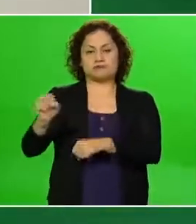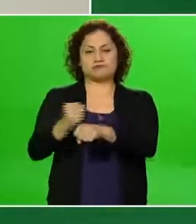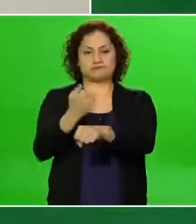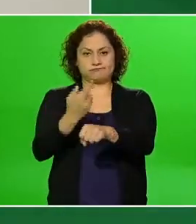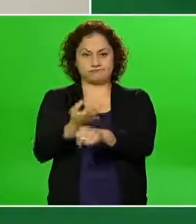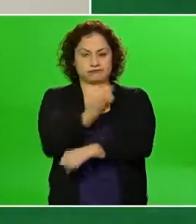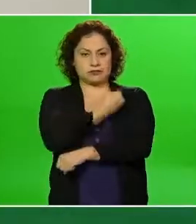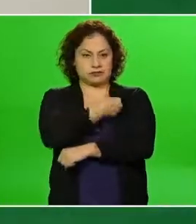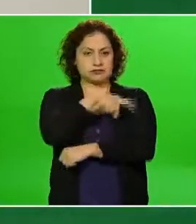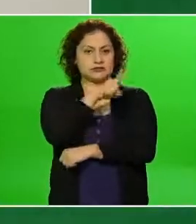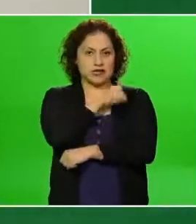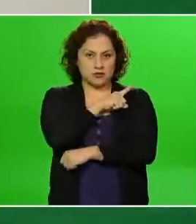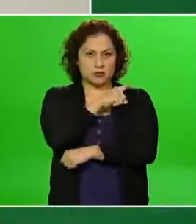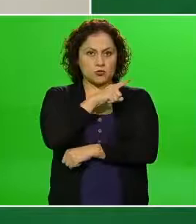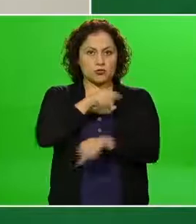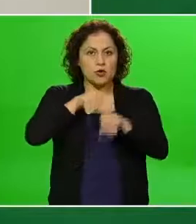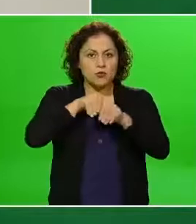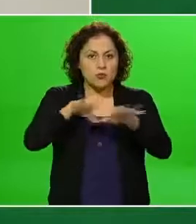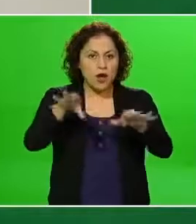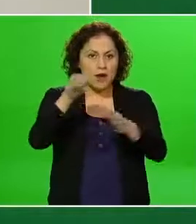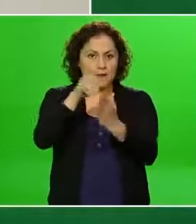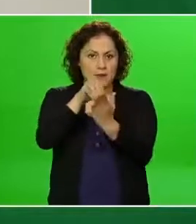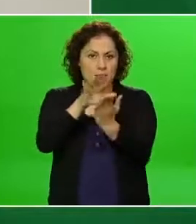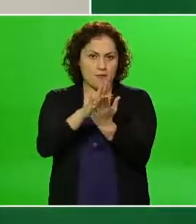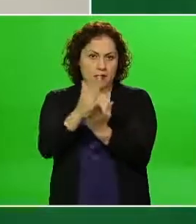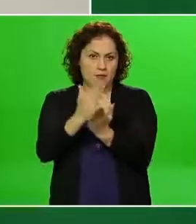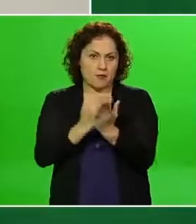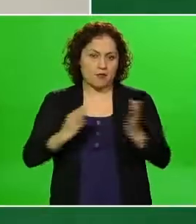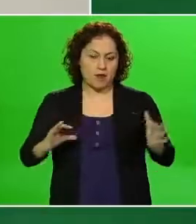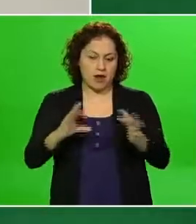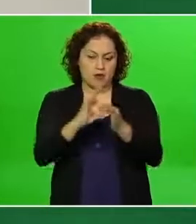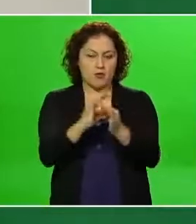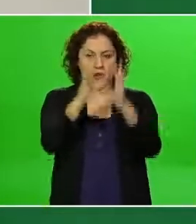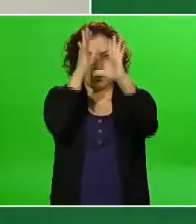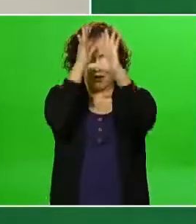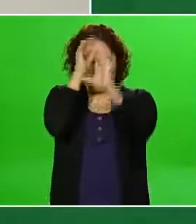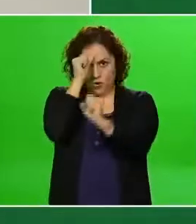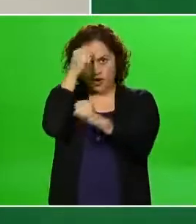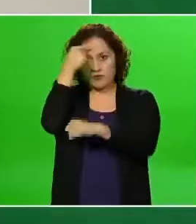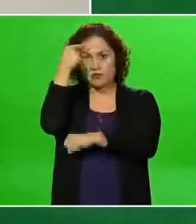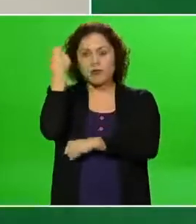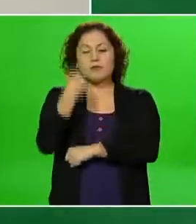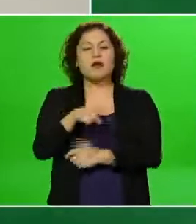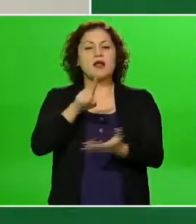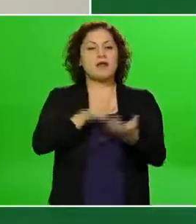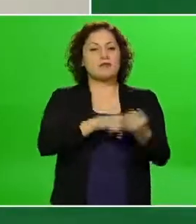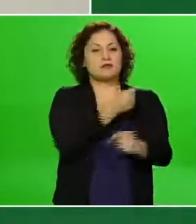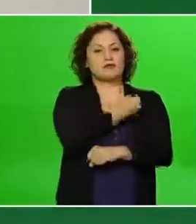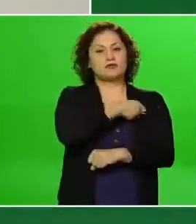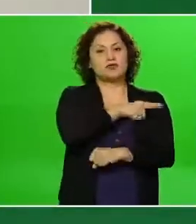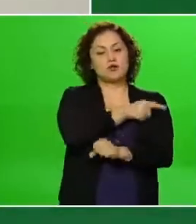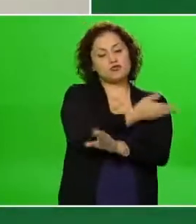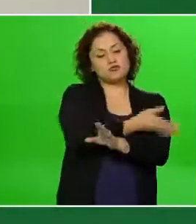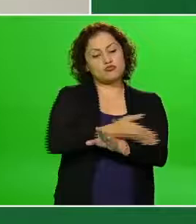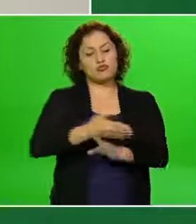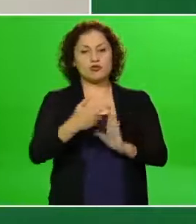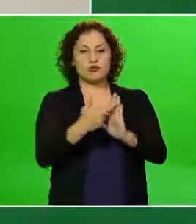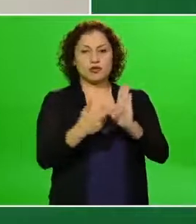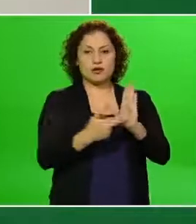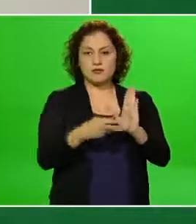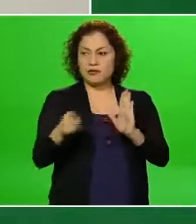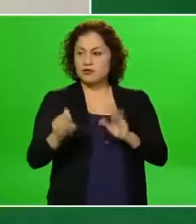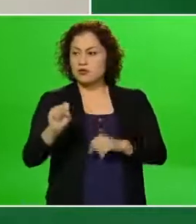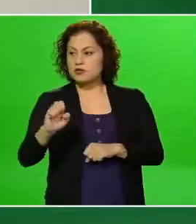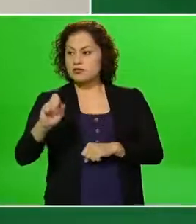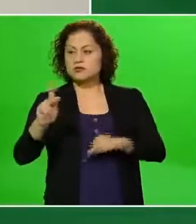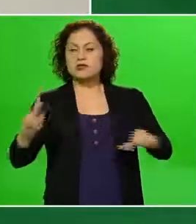mismos estuvieran obviamente alineados a todas las recomendaciones que desde la Secretaría de Salud se han emitido para actividades